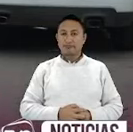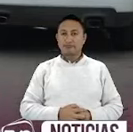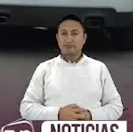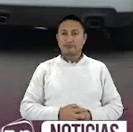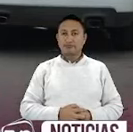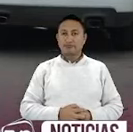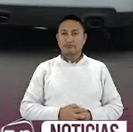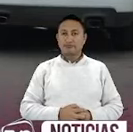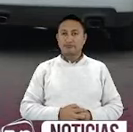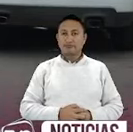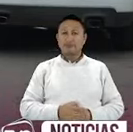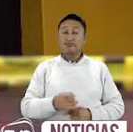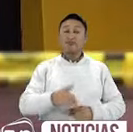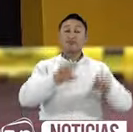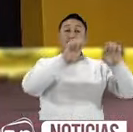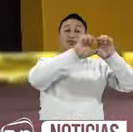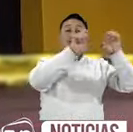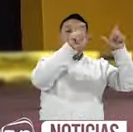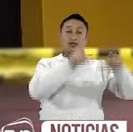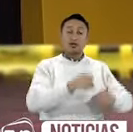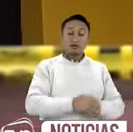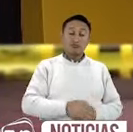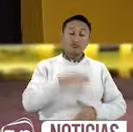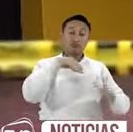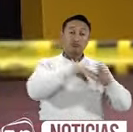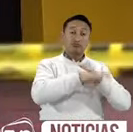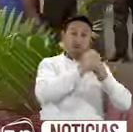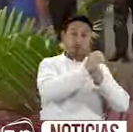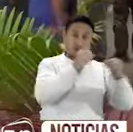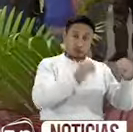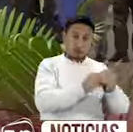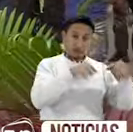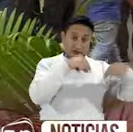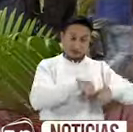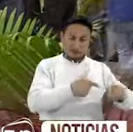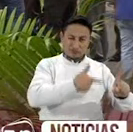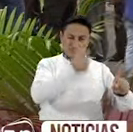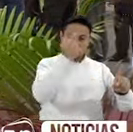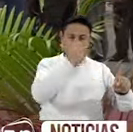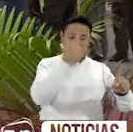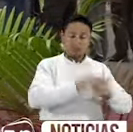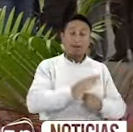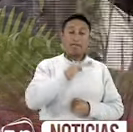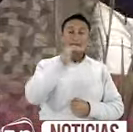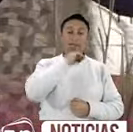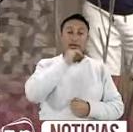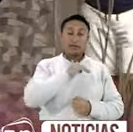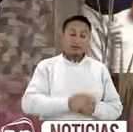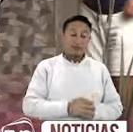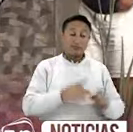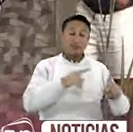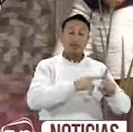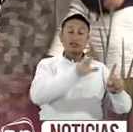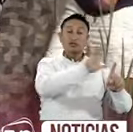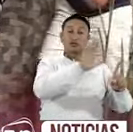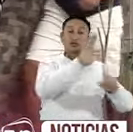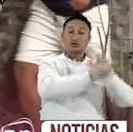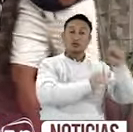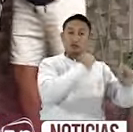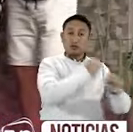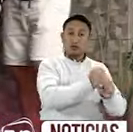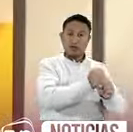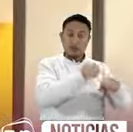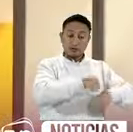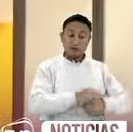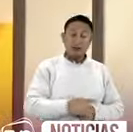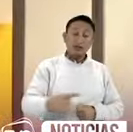Un empresario pesquero fue asesinado al estilo sicariato en Manta, provincia de Manabí. La víctima de 55 años de edad fue